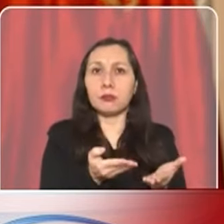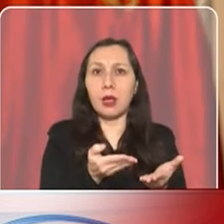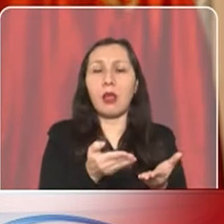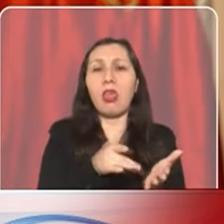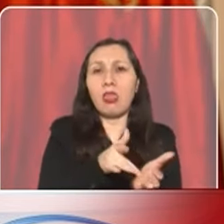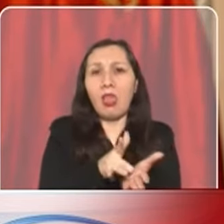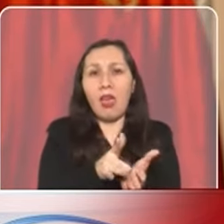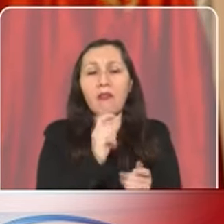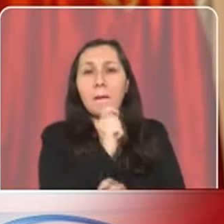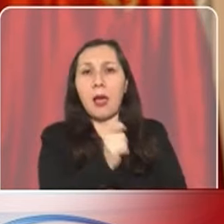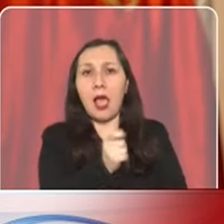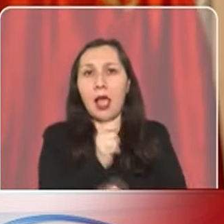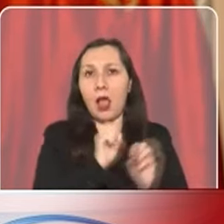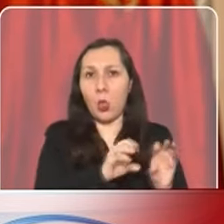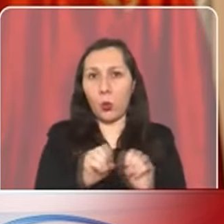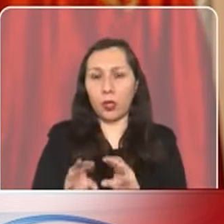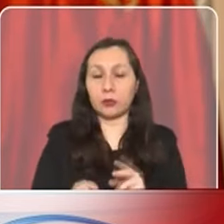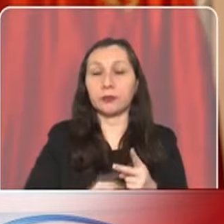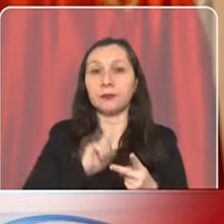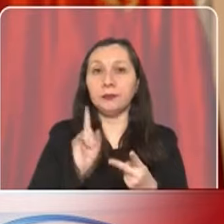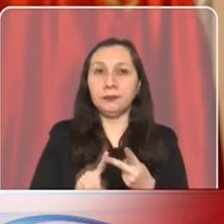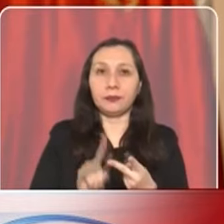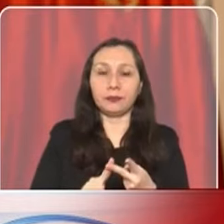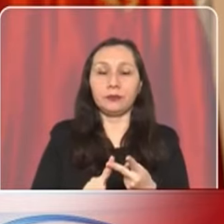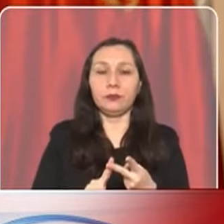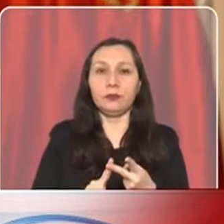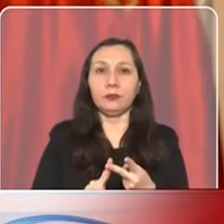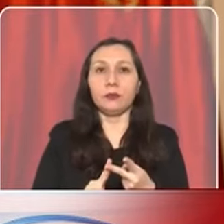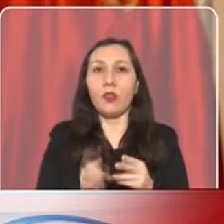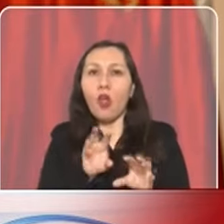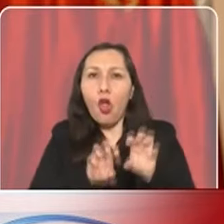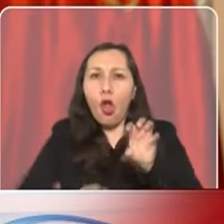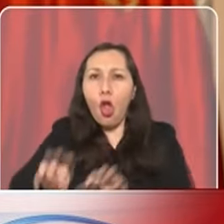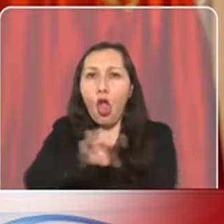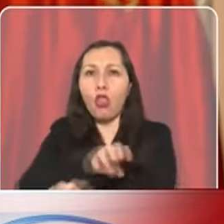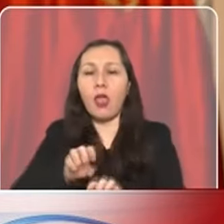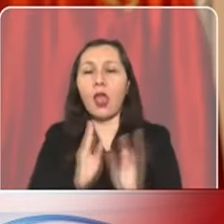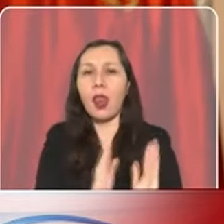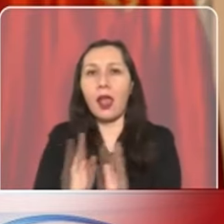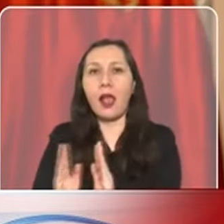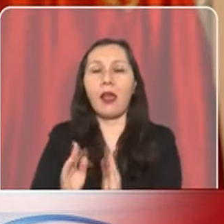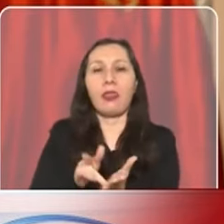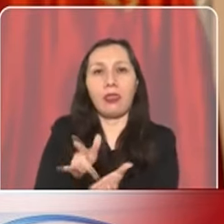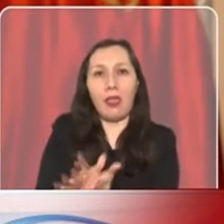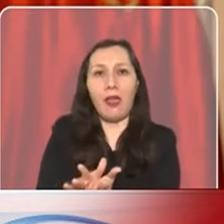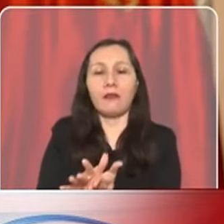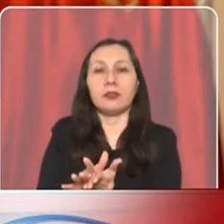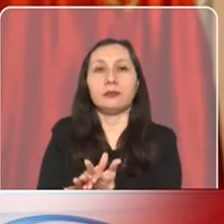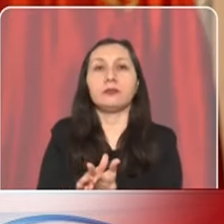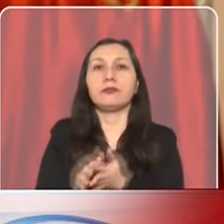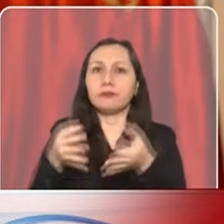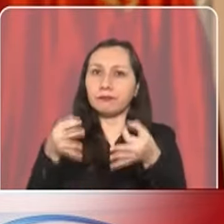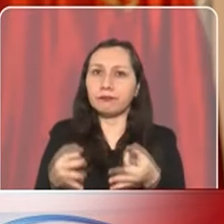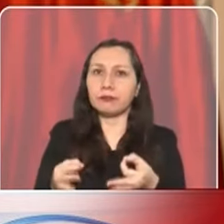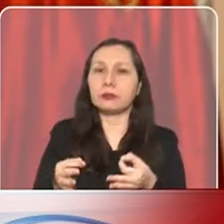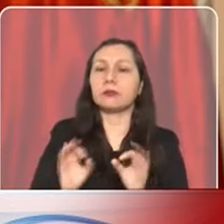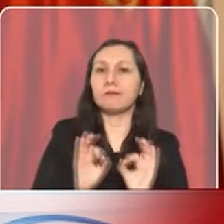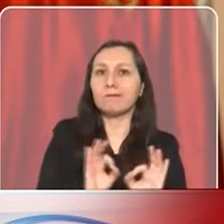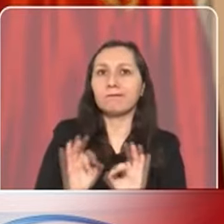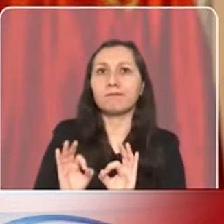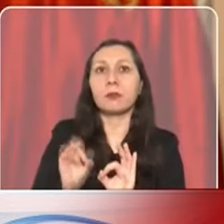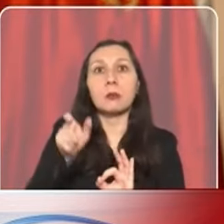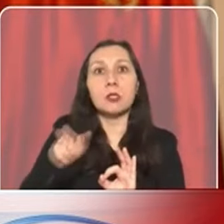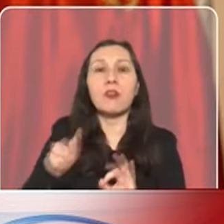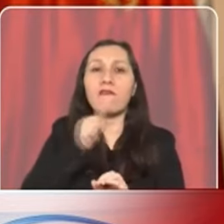de las deudas educativas. Dos, reorganizar la deuda, la que quede en términos razonables para